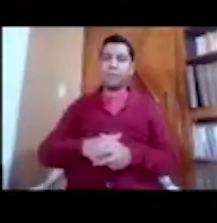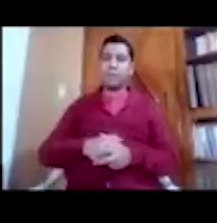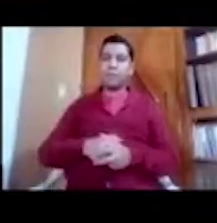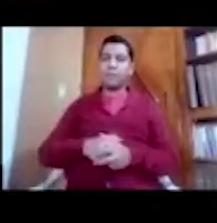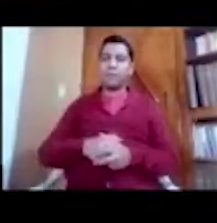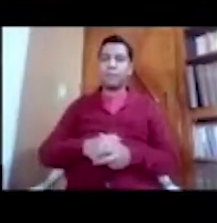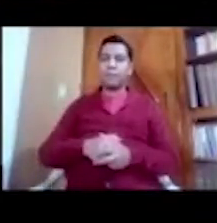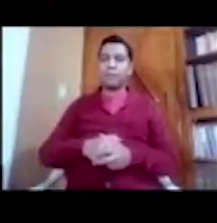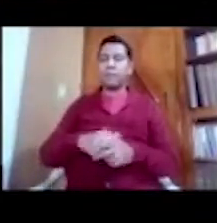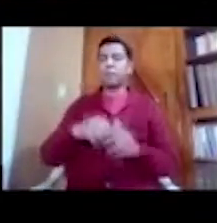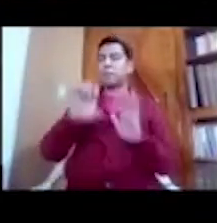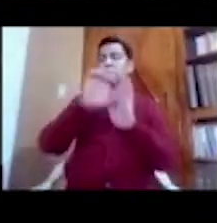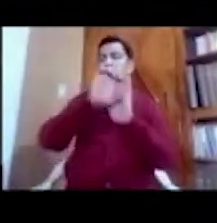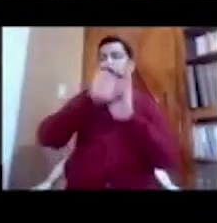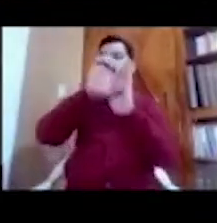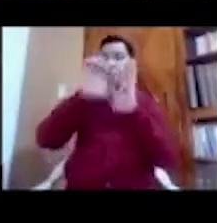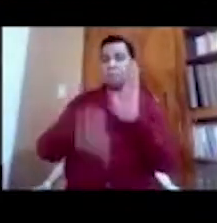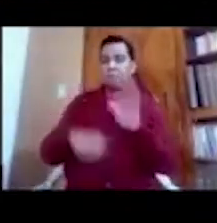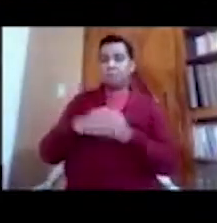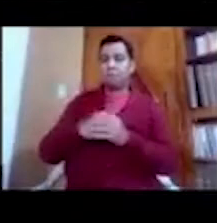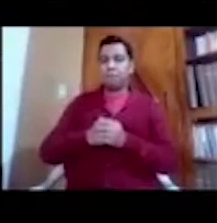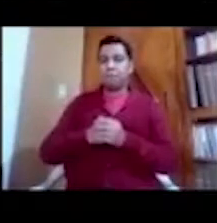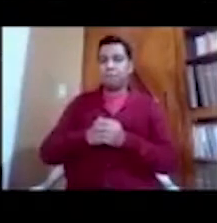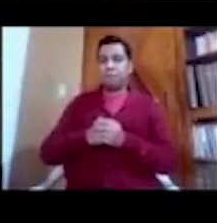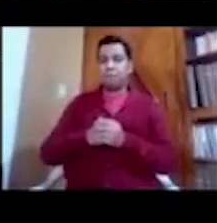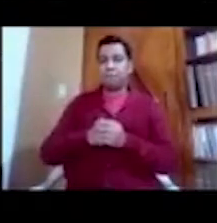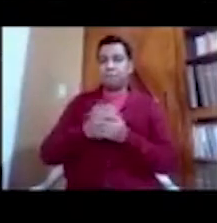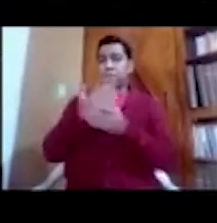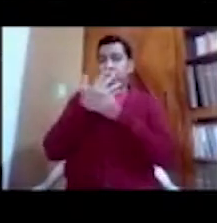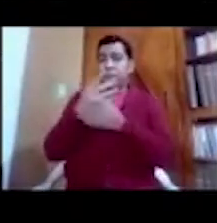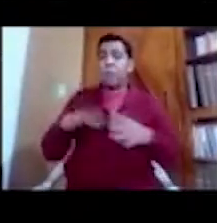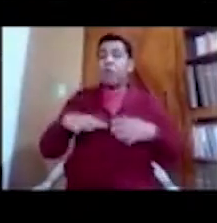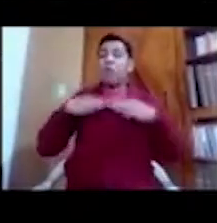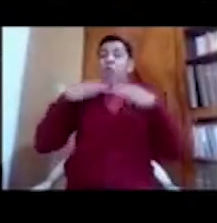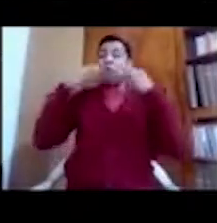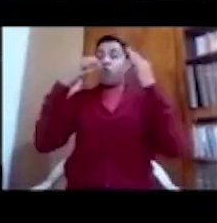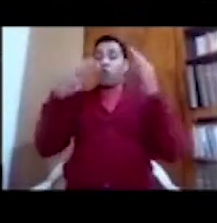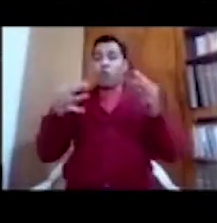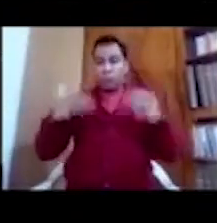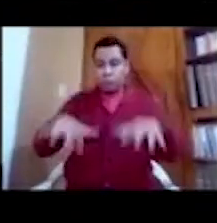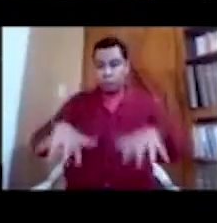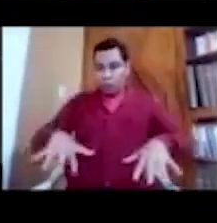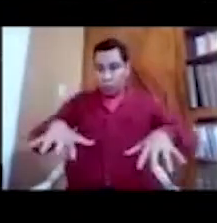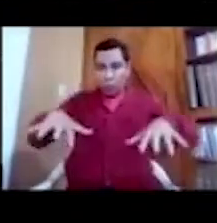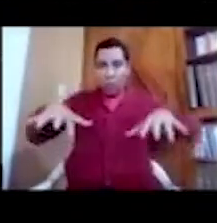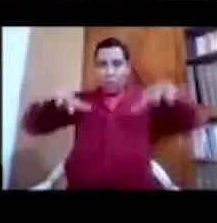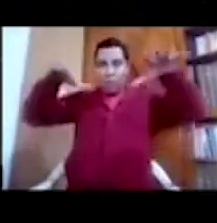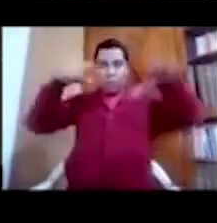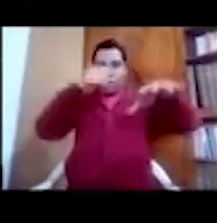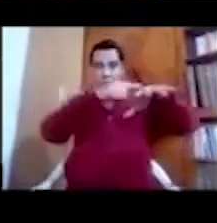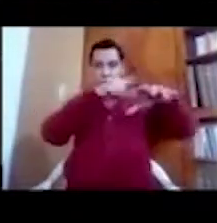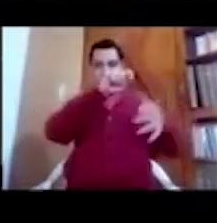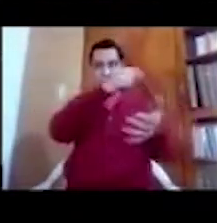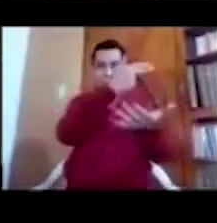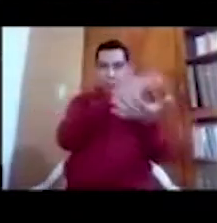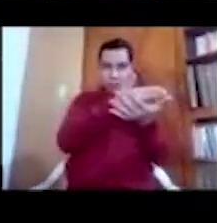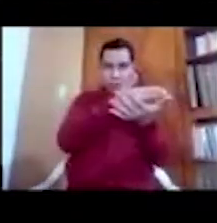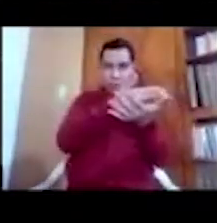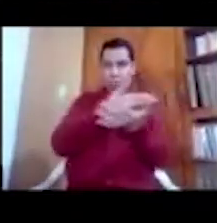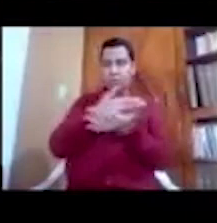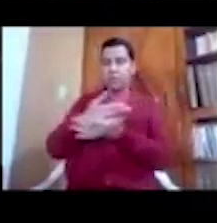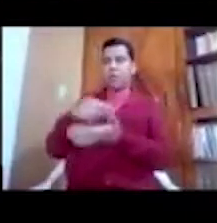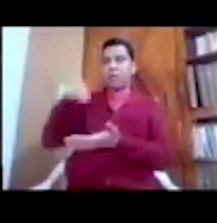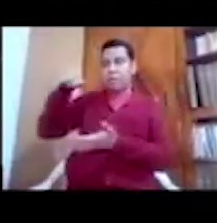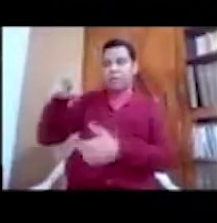Por ejemplo, Matos nos dice que se fundan casi simultáneamente Mexicotenochtitlán y Mexicotlatelolco, y